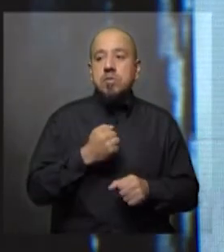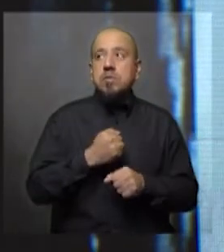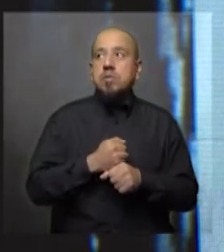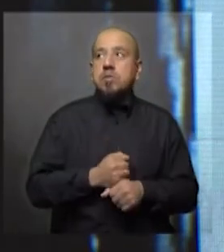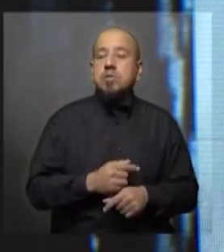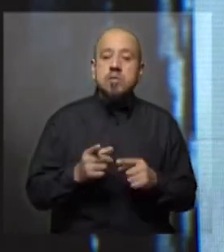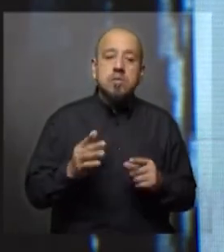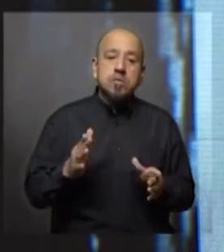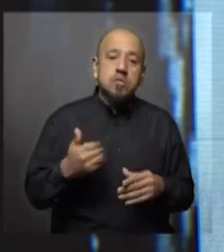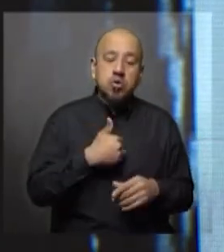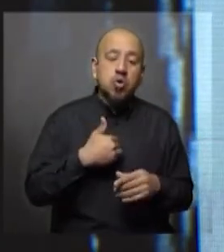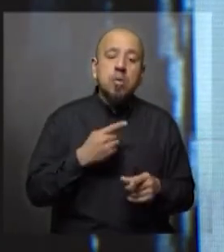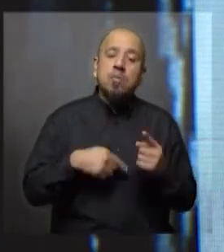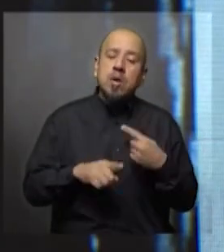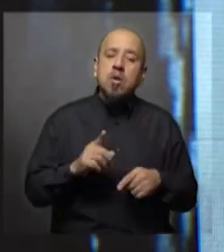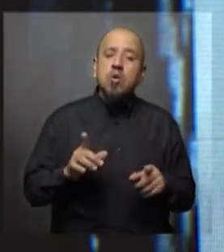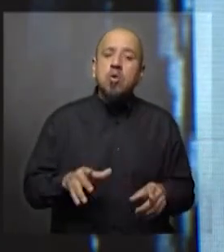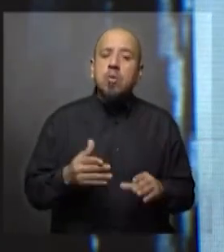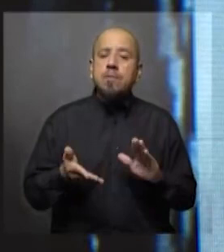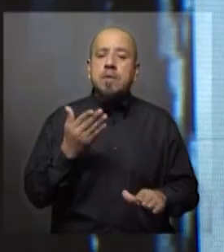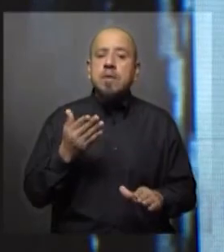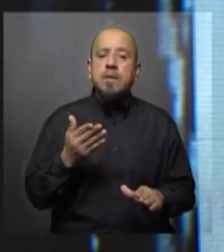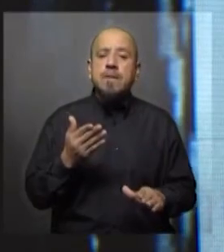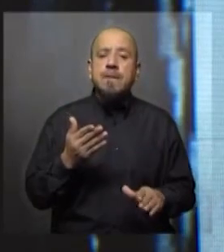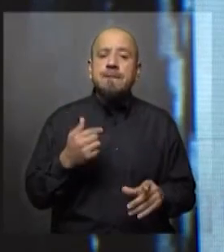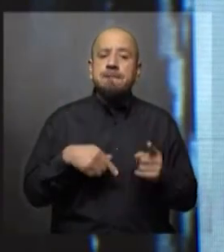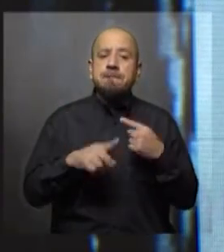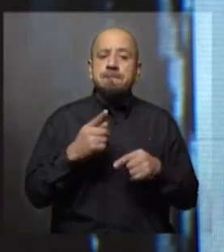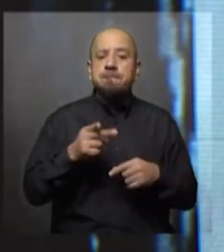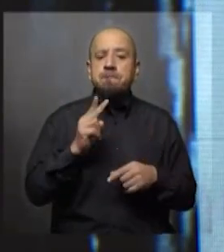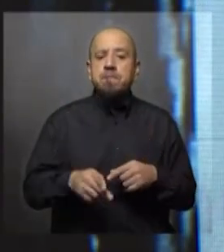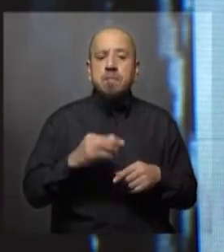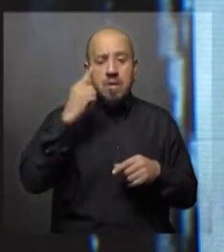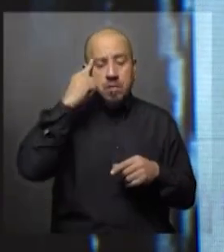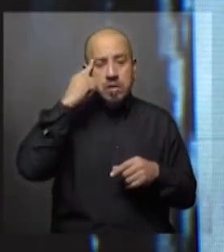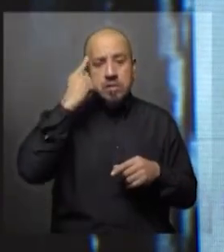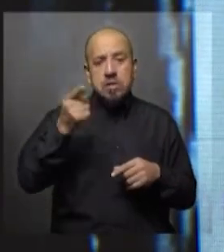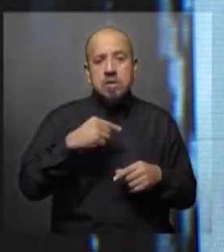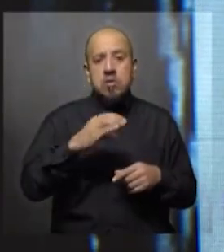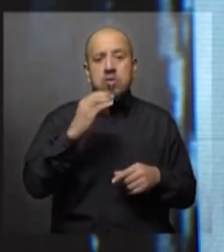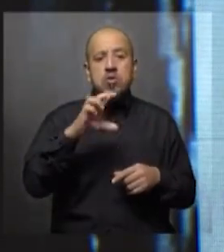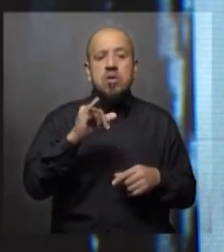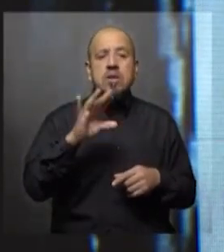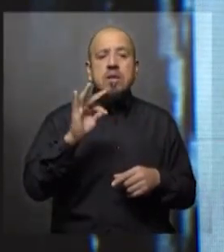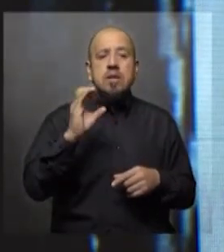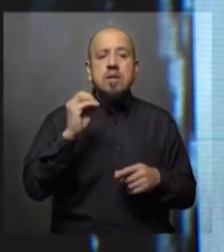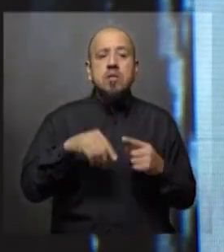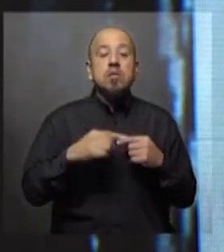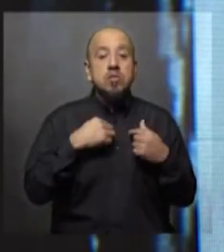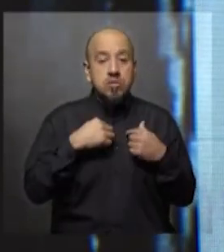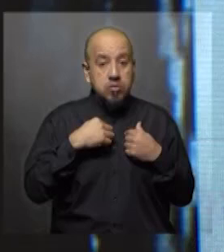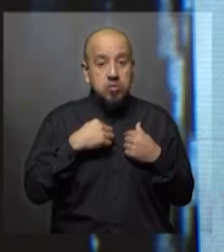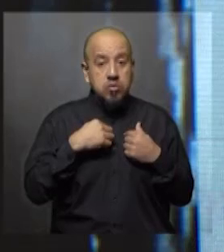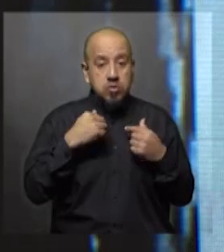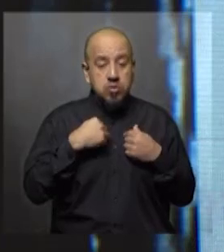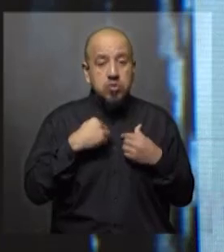el lugar que le tocó pero sobre todo se traduce en la renuncia un pensamiento crítico que es el de Yo